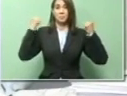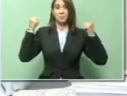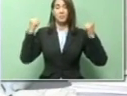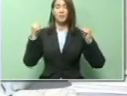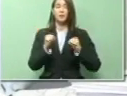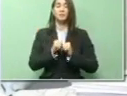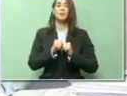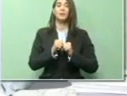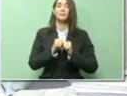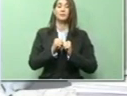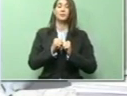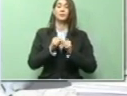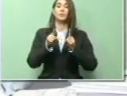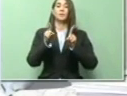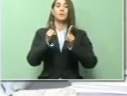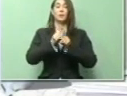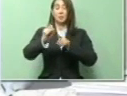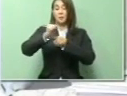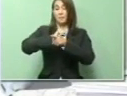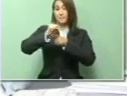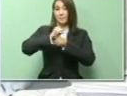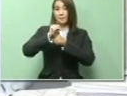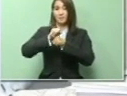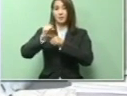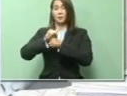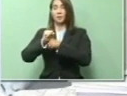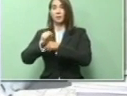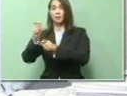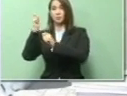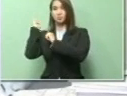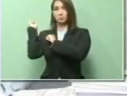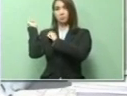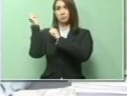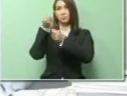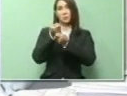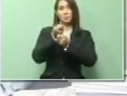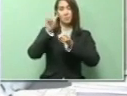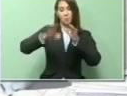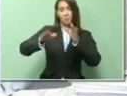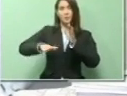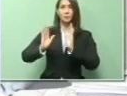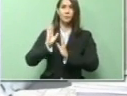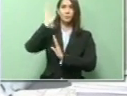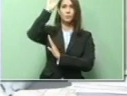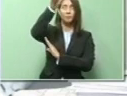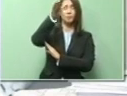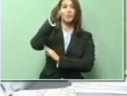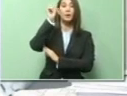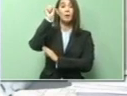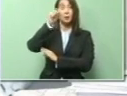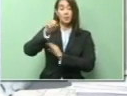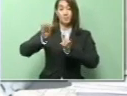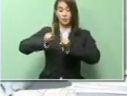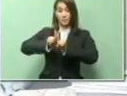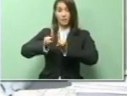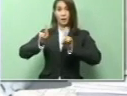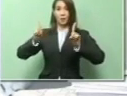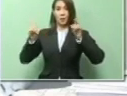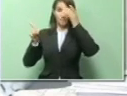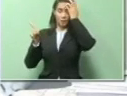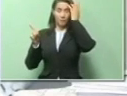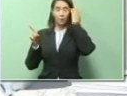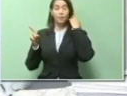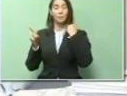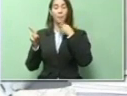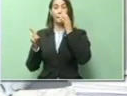gimnasios, así como la práctica de deportes cuyas reglas permitan el distanciamiento físico,